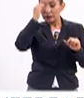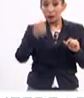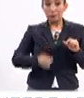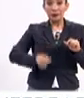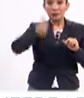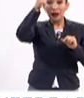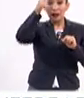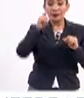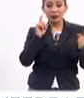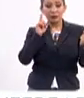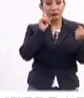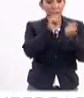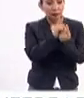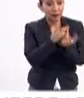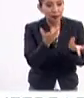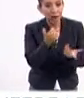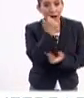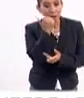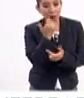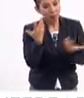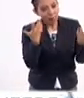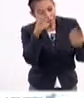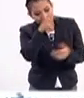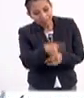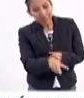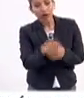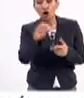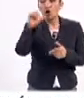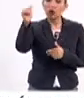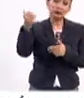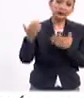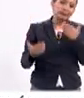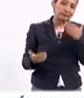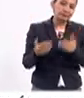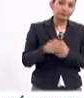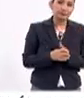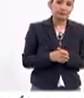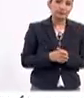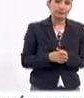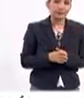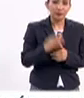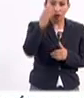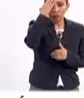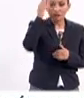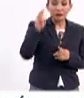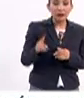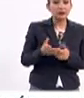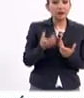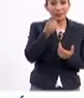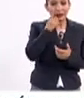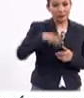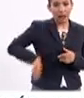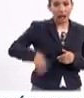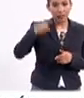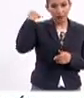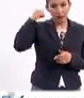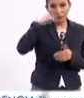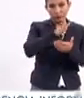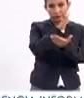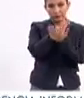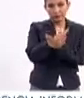por primera vez algunas veces a nuestros estudiantes, otras y nos conocen a nosotros. Aunque nos dijo que ya estuvo en